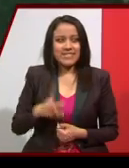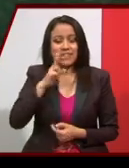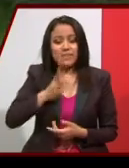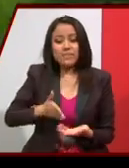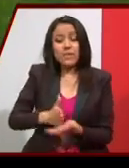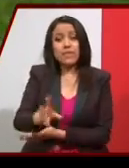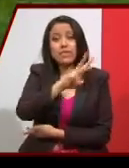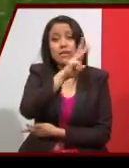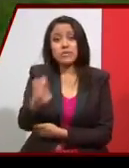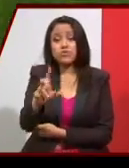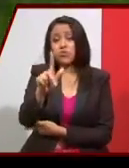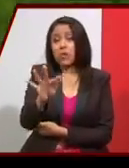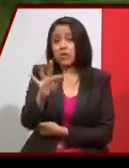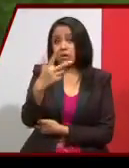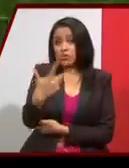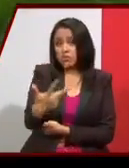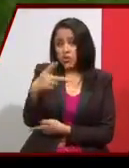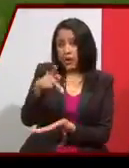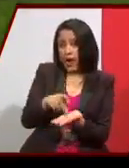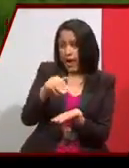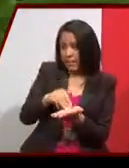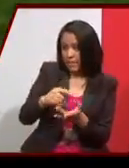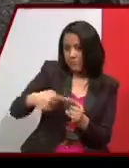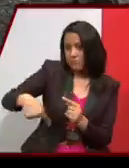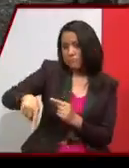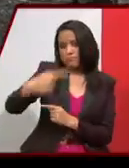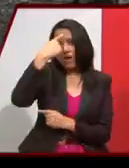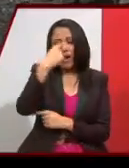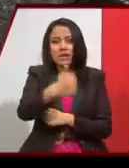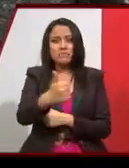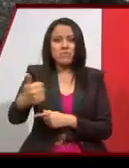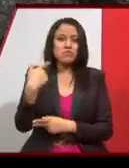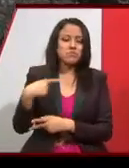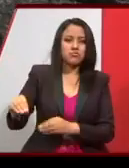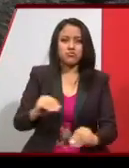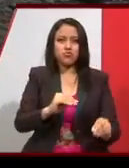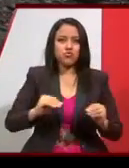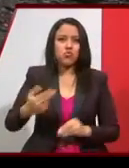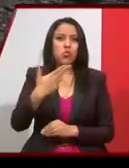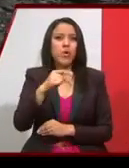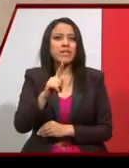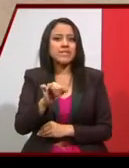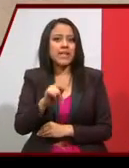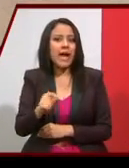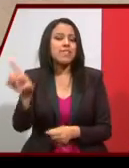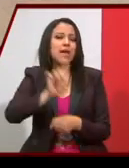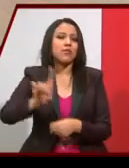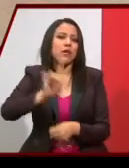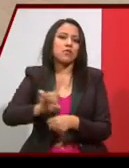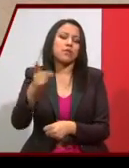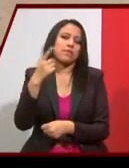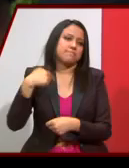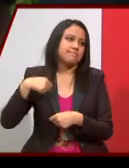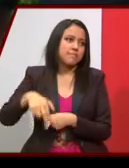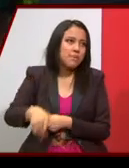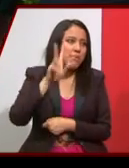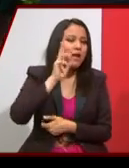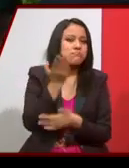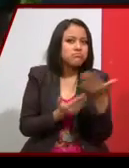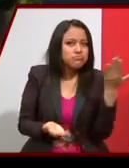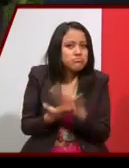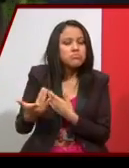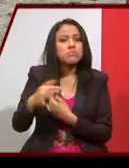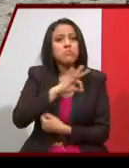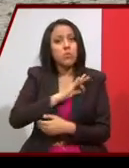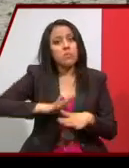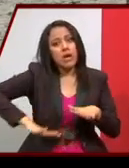Atravesamos 348 kilómetros. Para todos aquellos que recorren la Huasteca, diario y a pie, tener acceso a los servicios y derechos